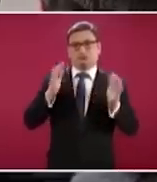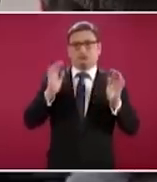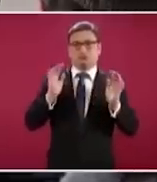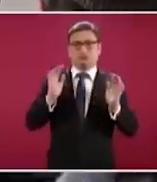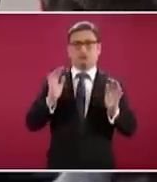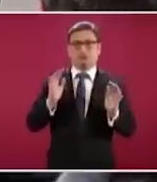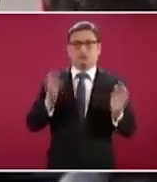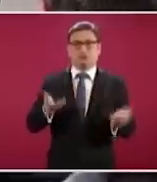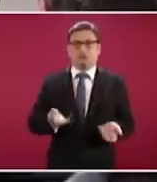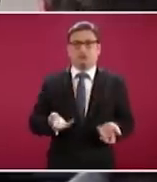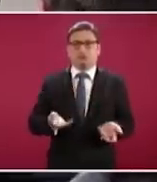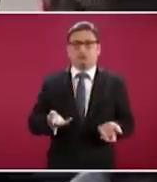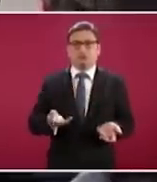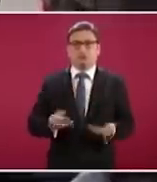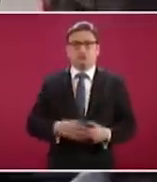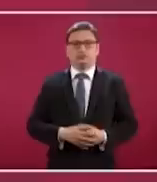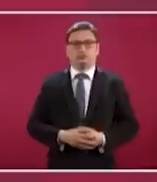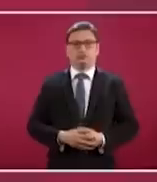Seguramente